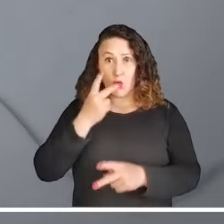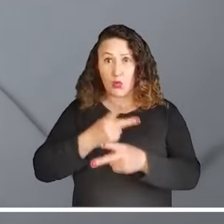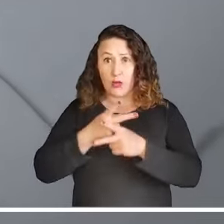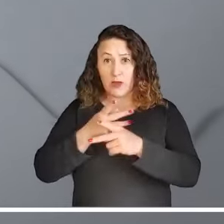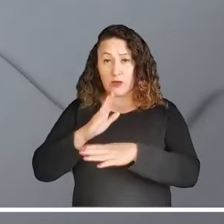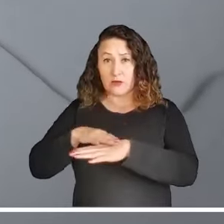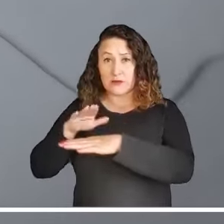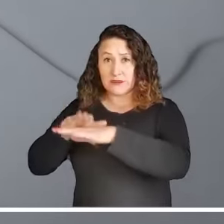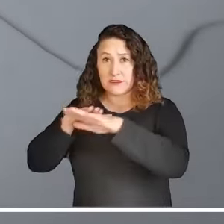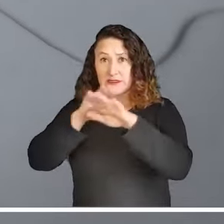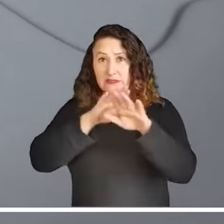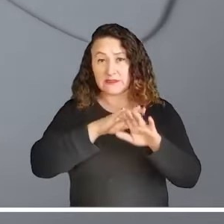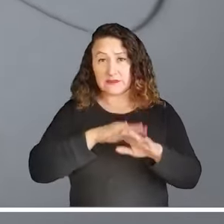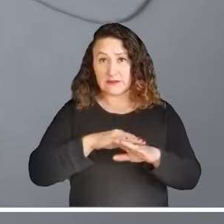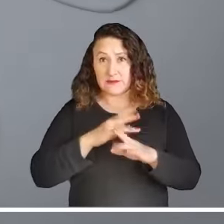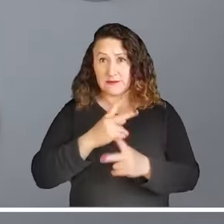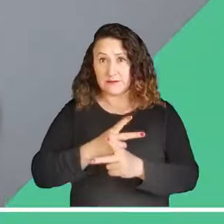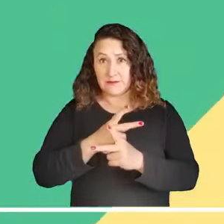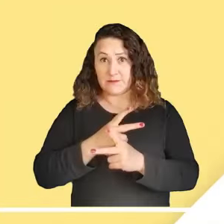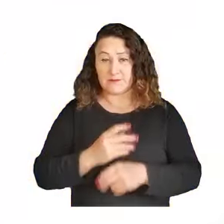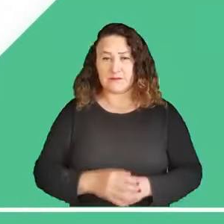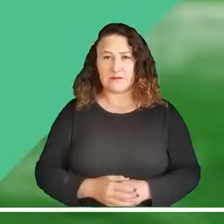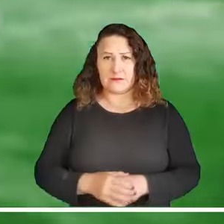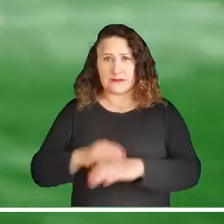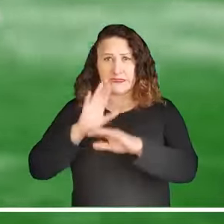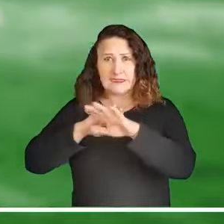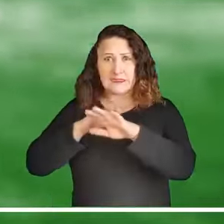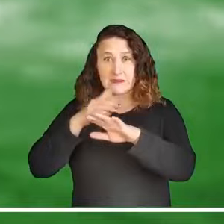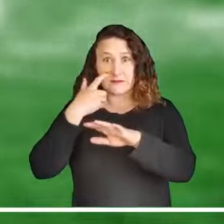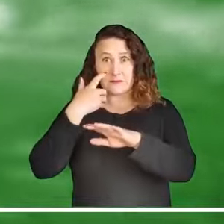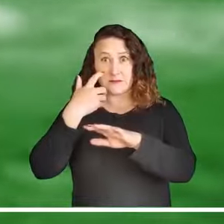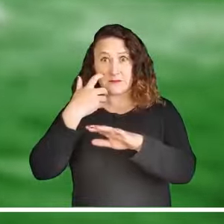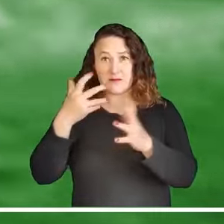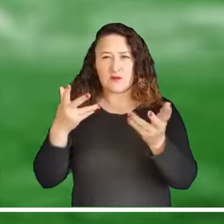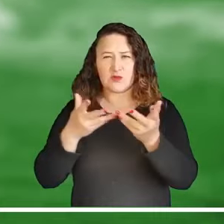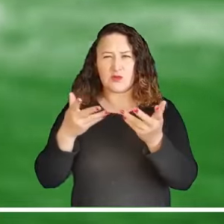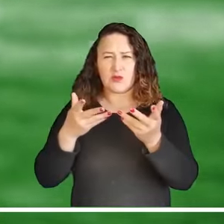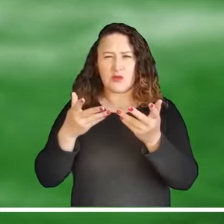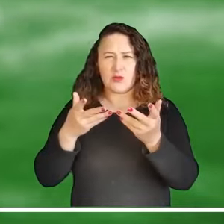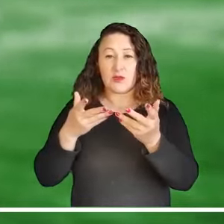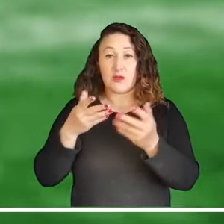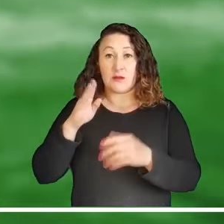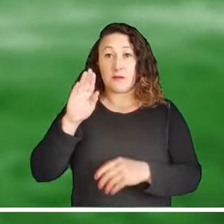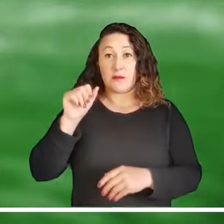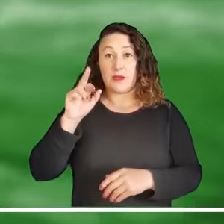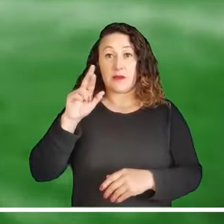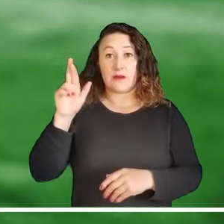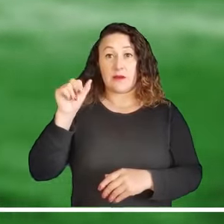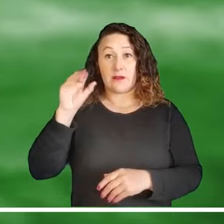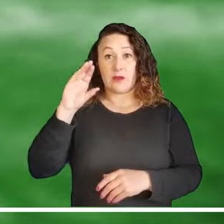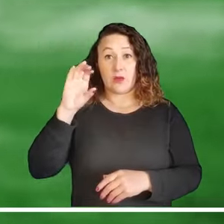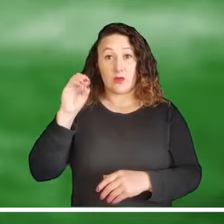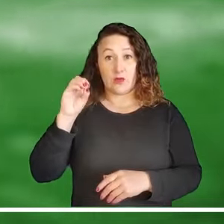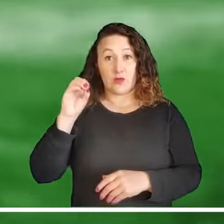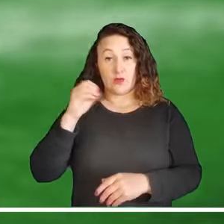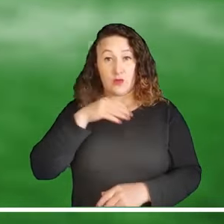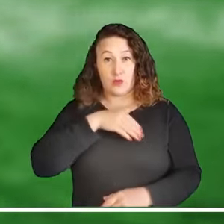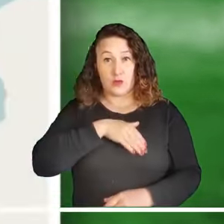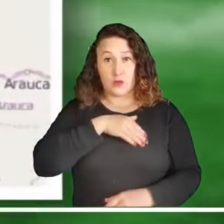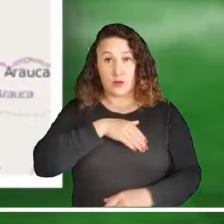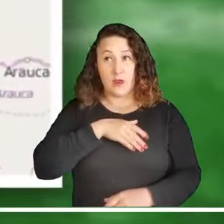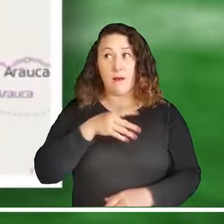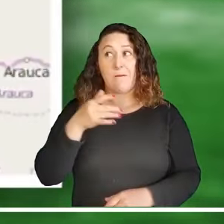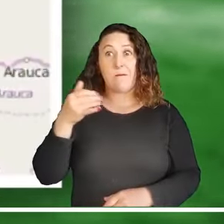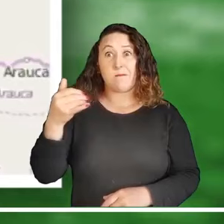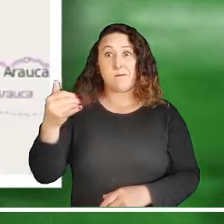bajar hasta los 6 grados. Conozca las alertas que se encuentran activas. Máxima alerta